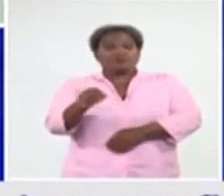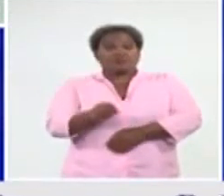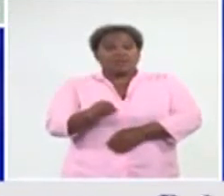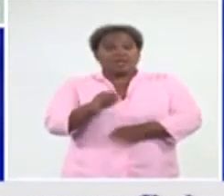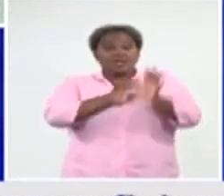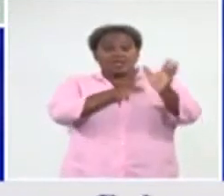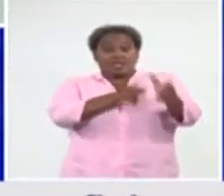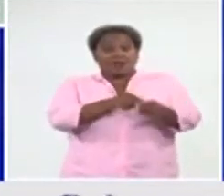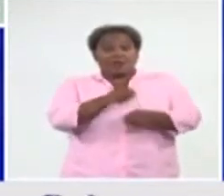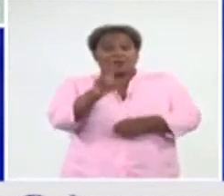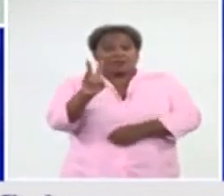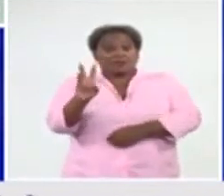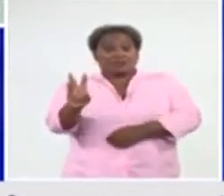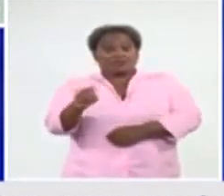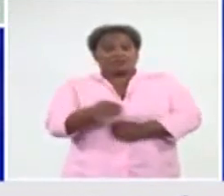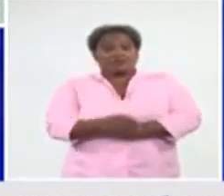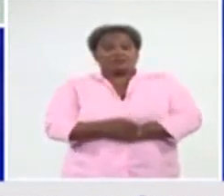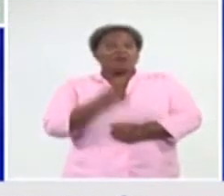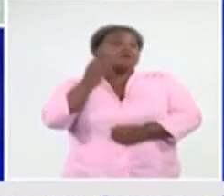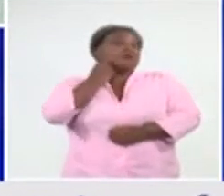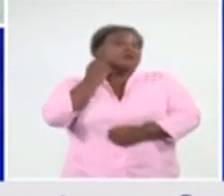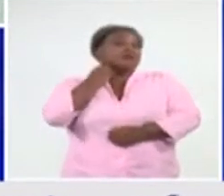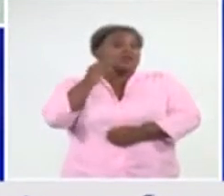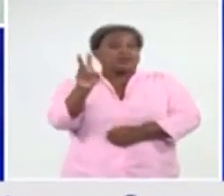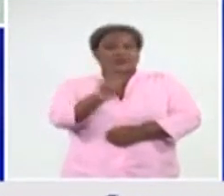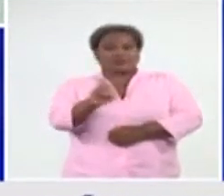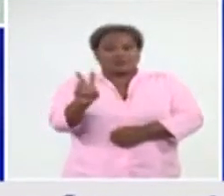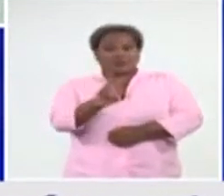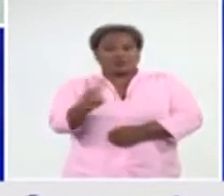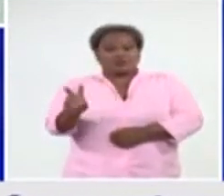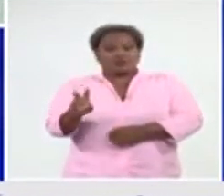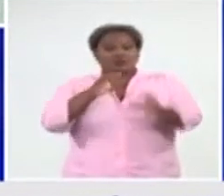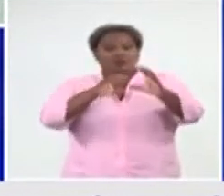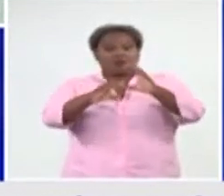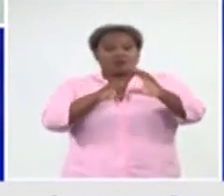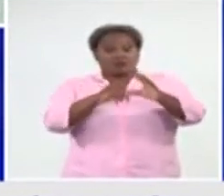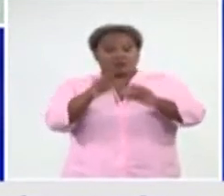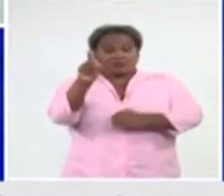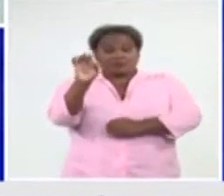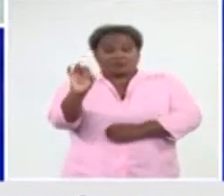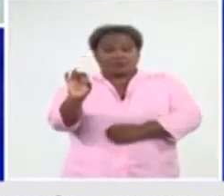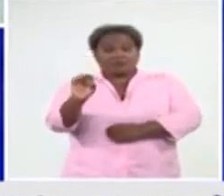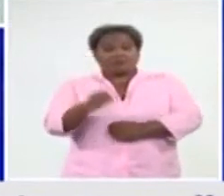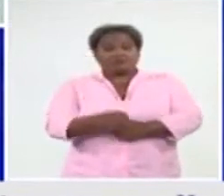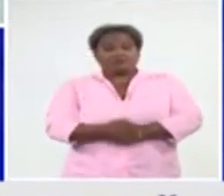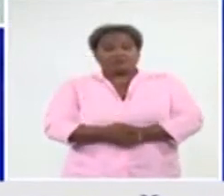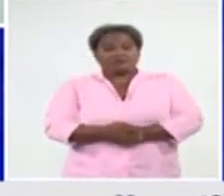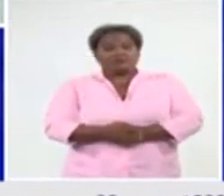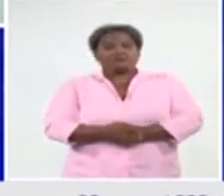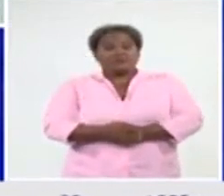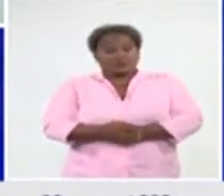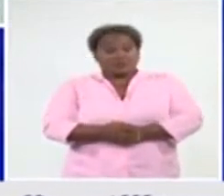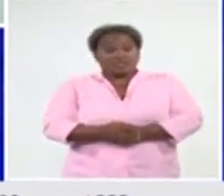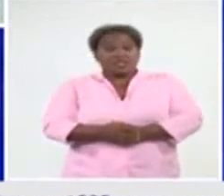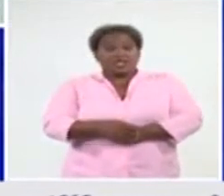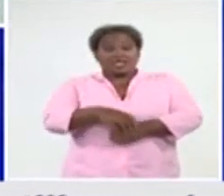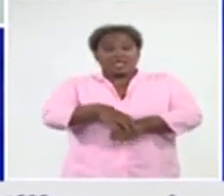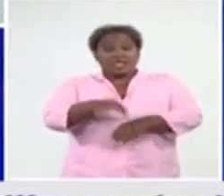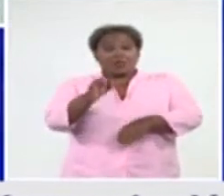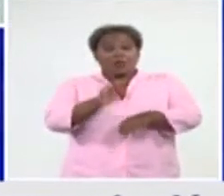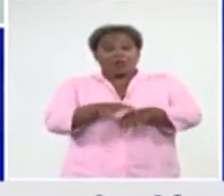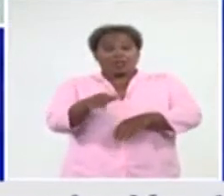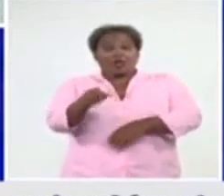23, en Manzanillo 22, en Cautocristo 17, Jiguaní 11,